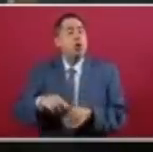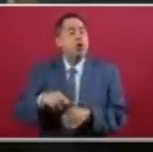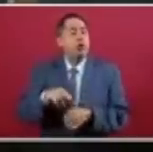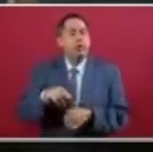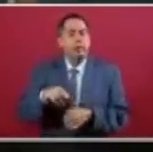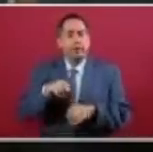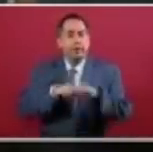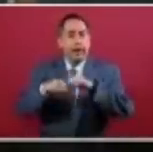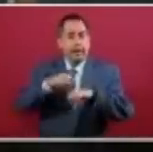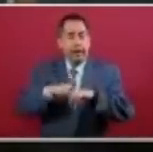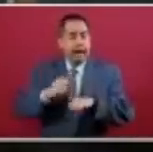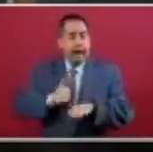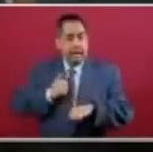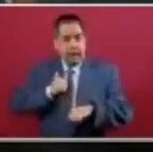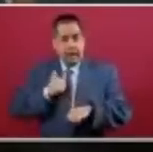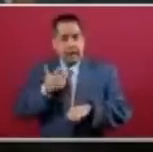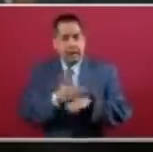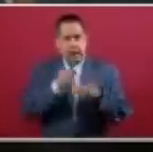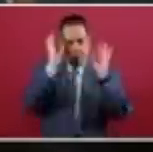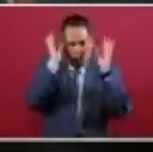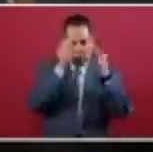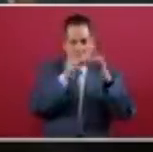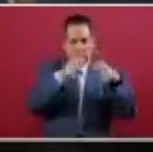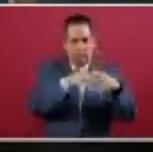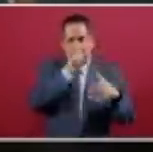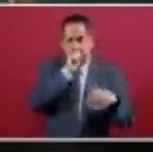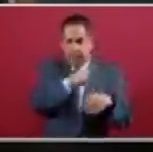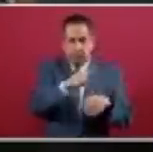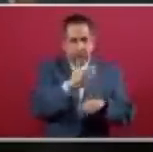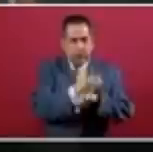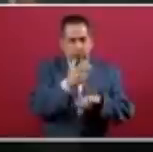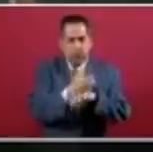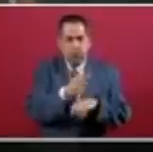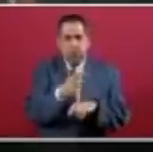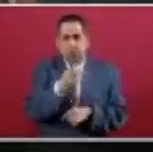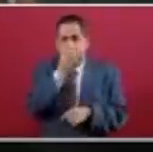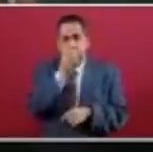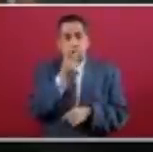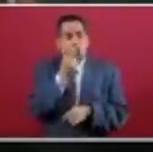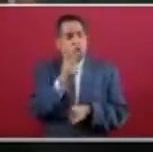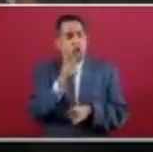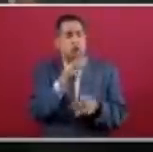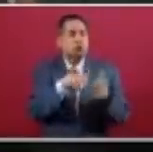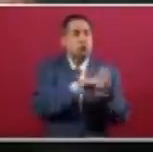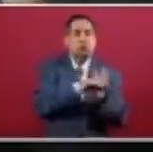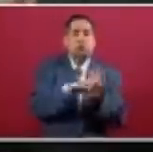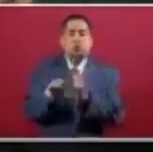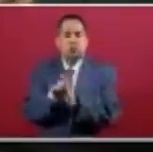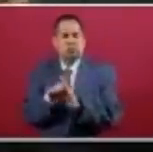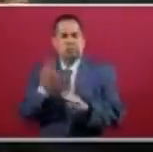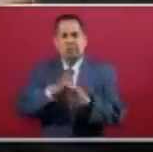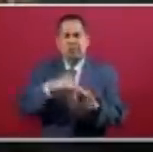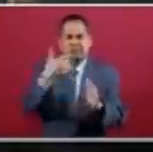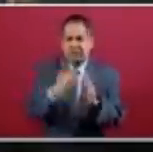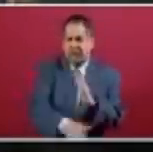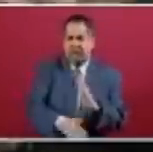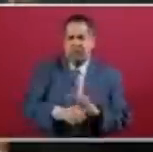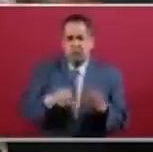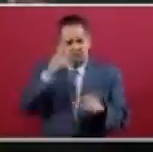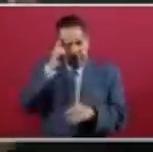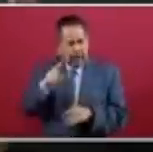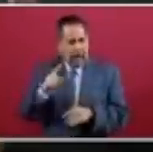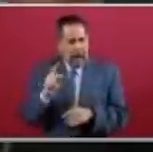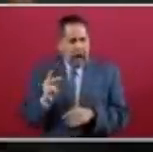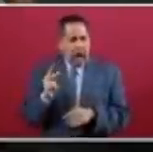la embajada de Canadá, tiene sus consulados también en Estados Unidos, son solo dos suites súper económicas